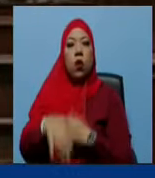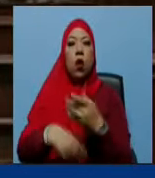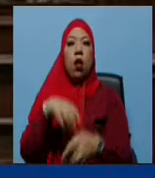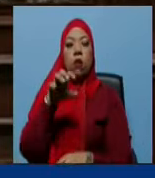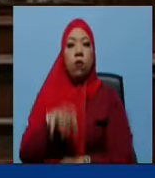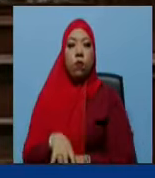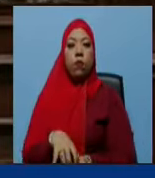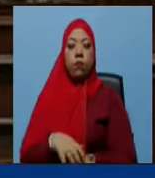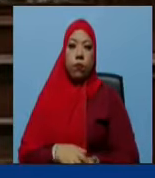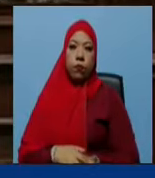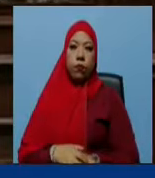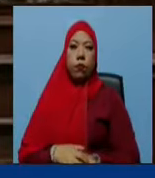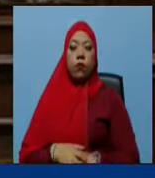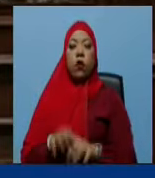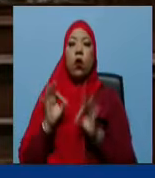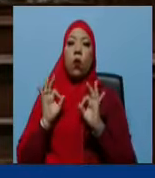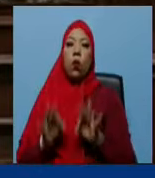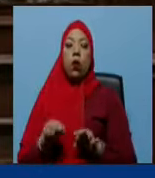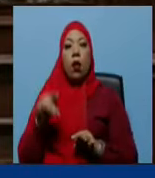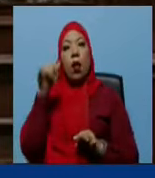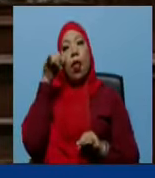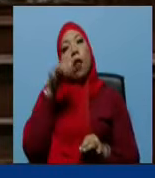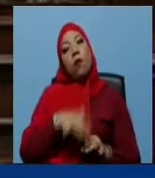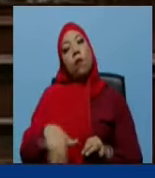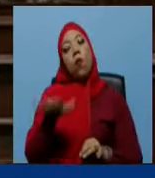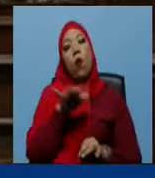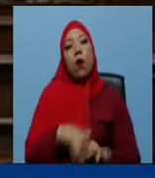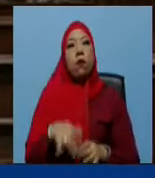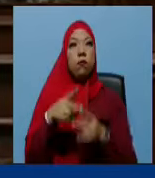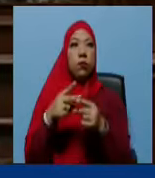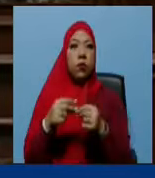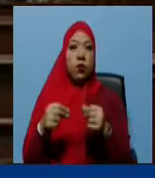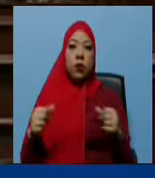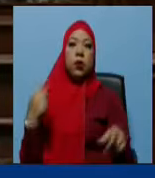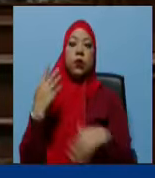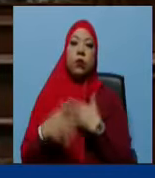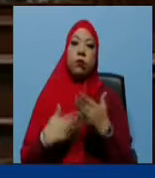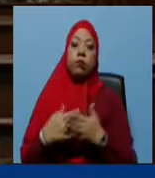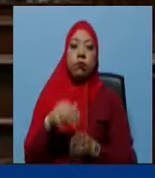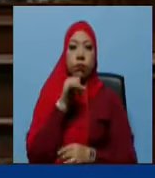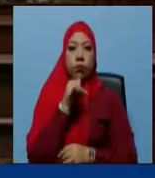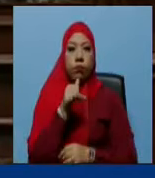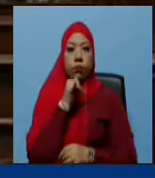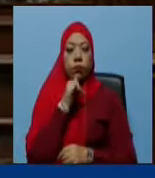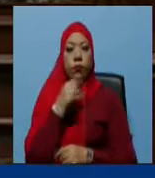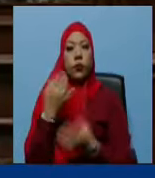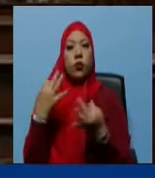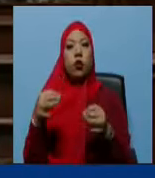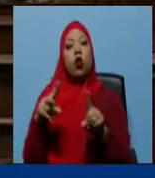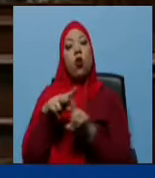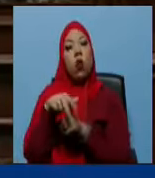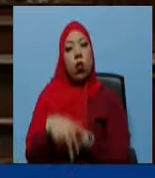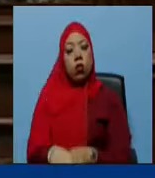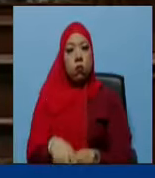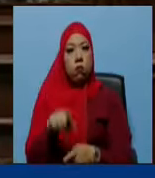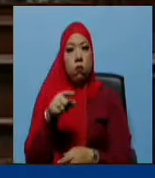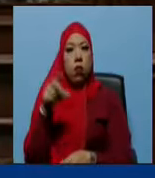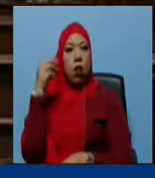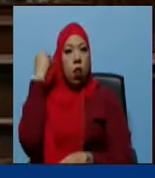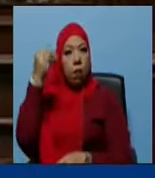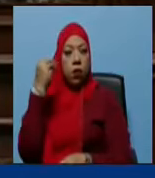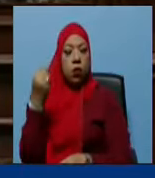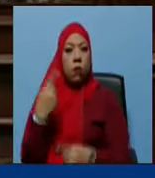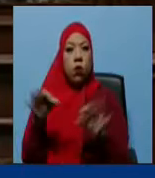estados que condenaron al pueblo a las tinieblas de la ignorancia, del analfabetismo, de la